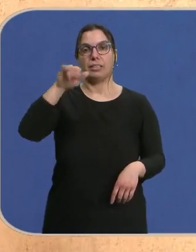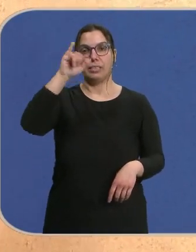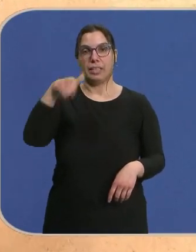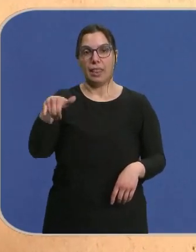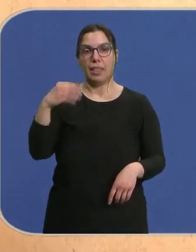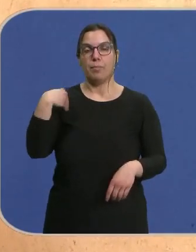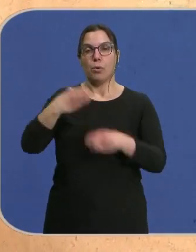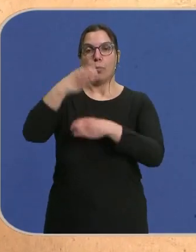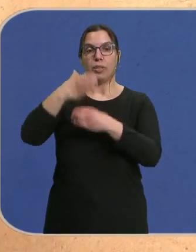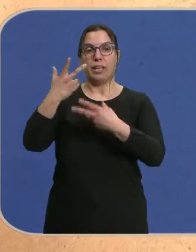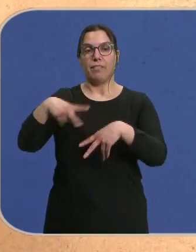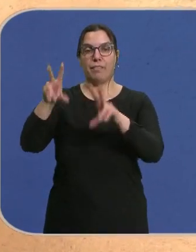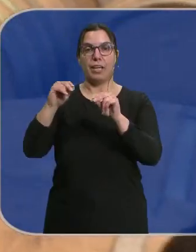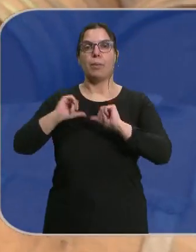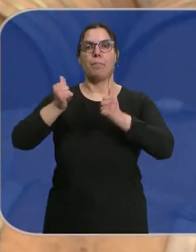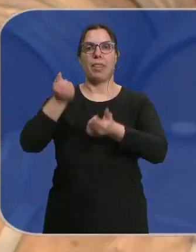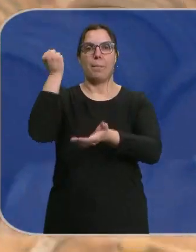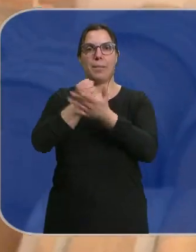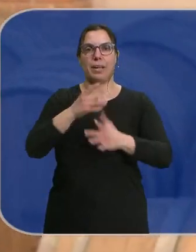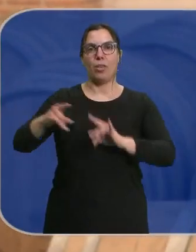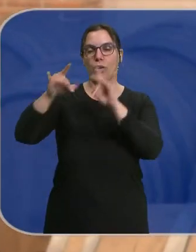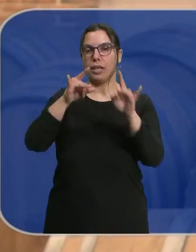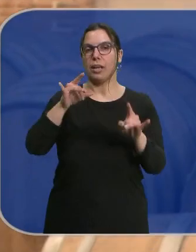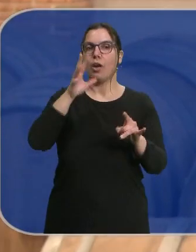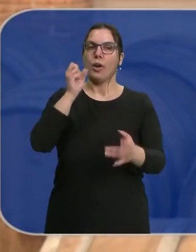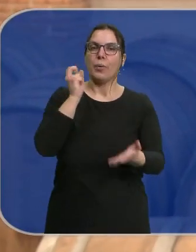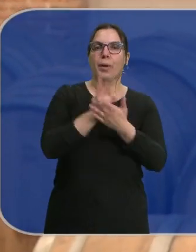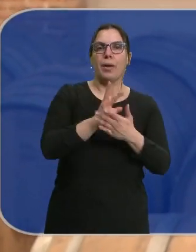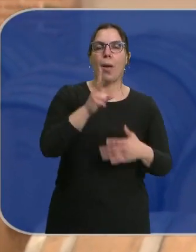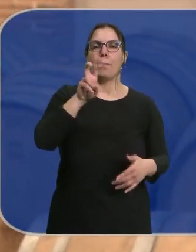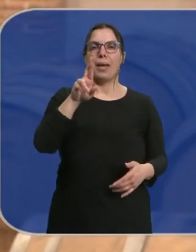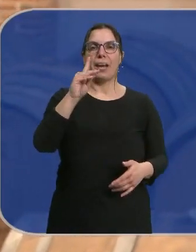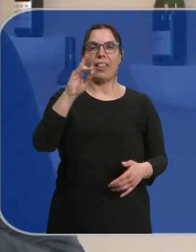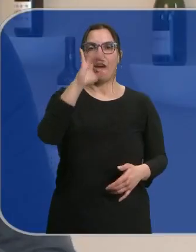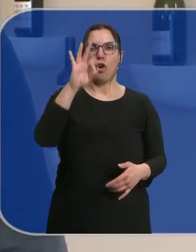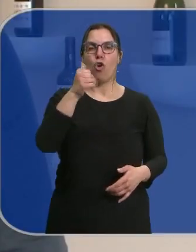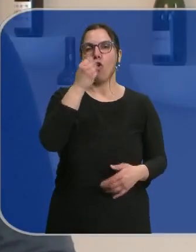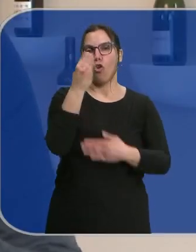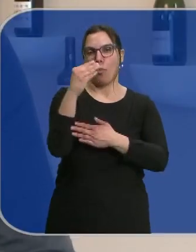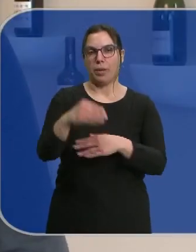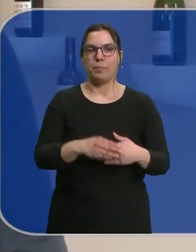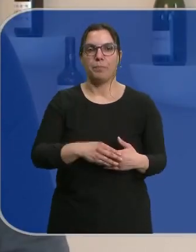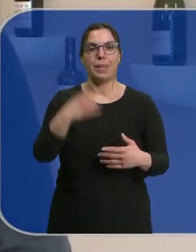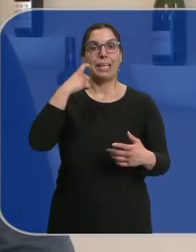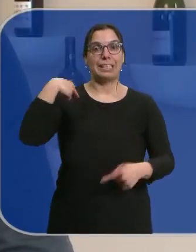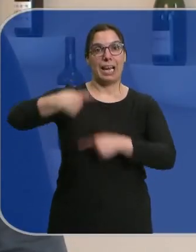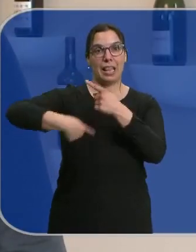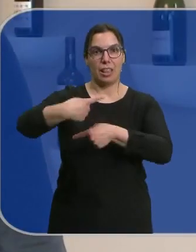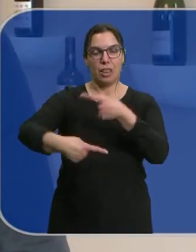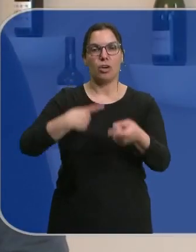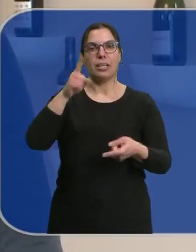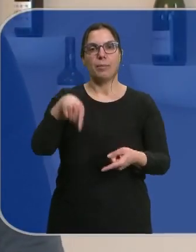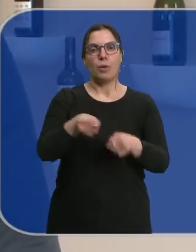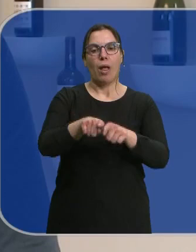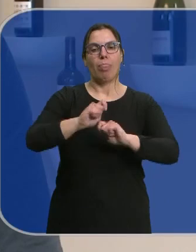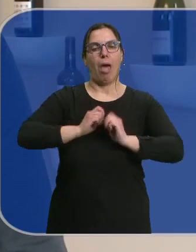embotellar dorado cuando se puso en marcha la denominación de origen y se apostó por el verdejo joven. Lo han recuperado. Tradición, es arraigo y es